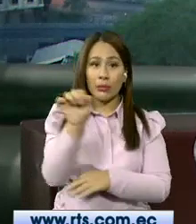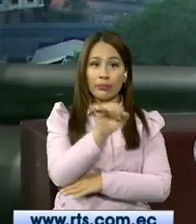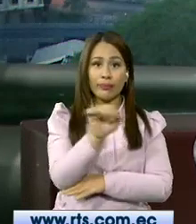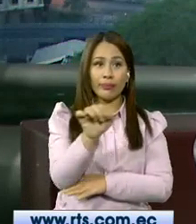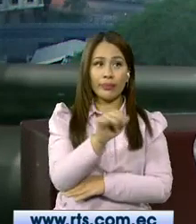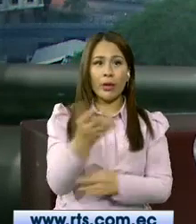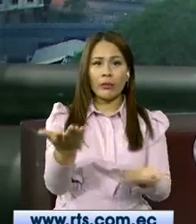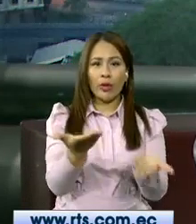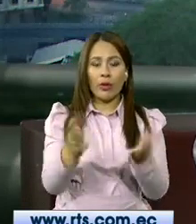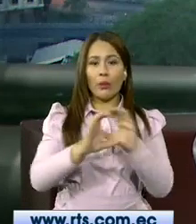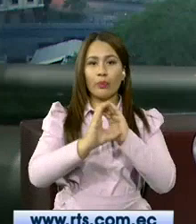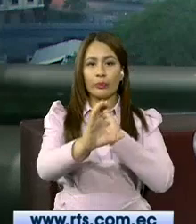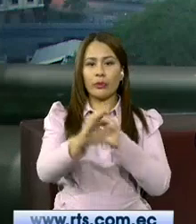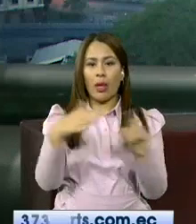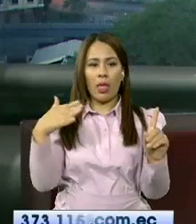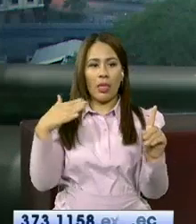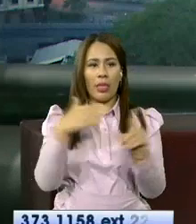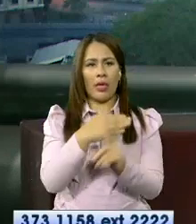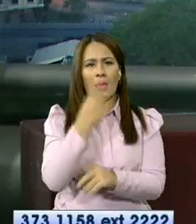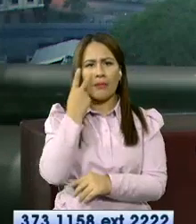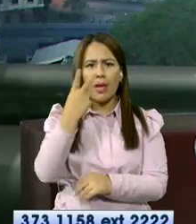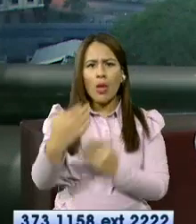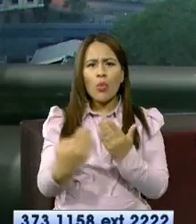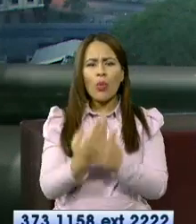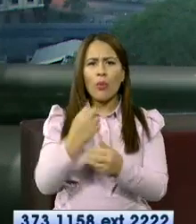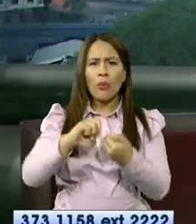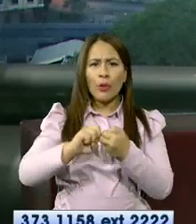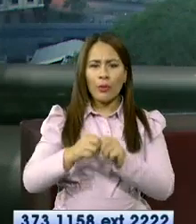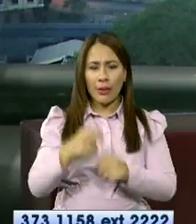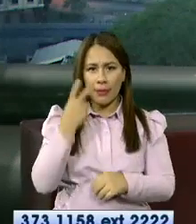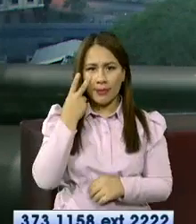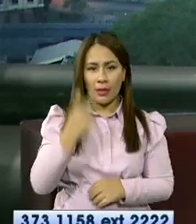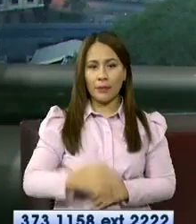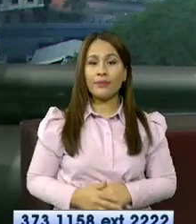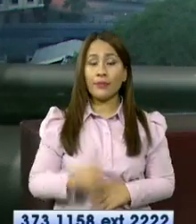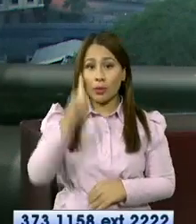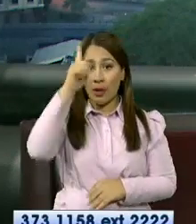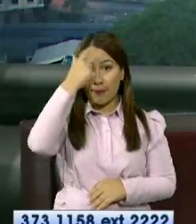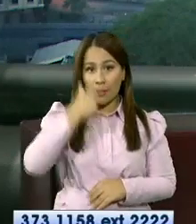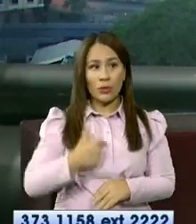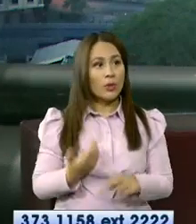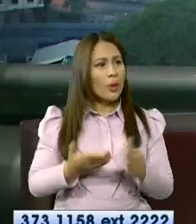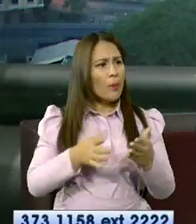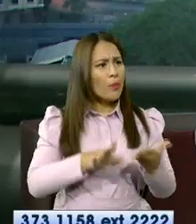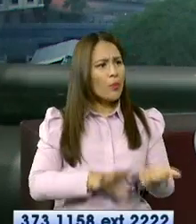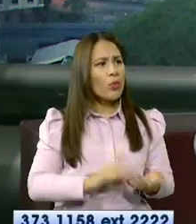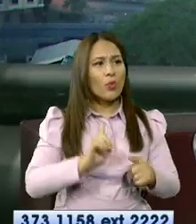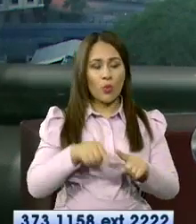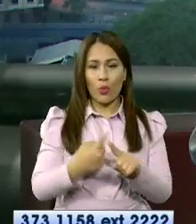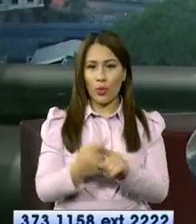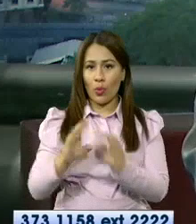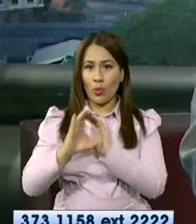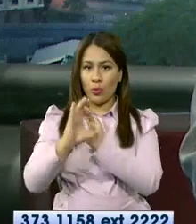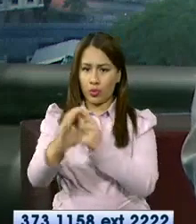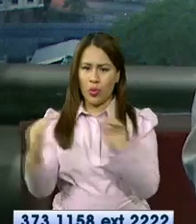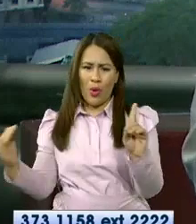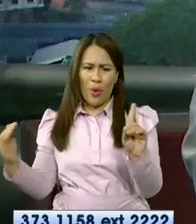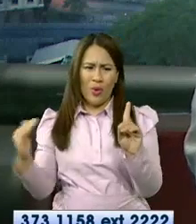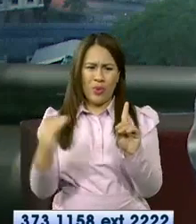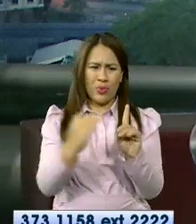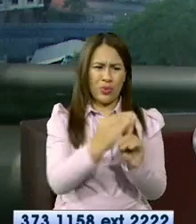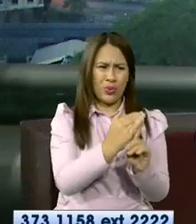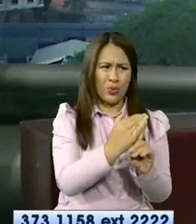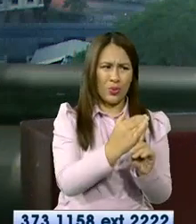servicio urbano. Escuchen este nuevo caso. Un hombre murió al ser impactado por un bus de transporte urbano